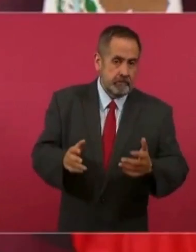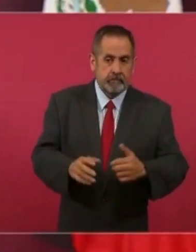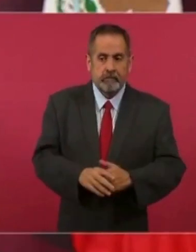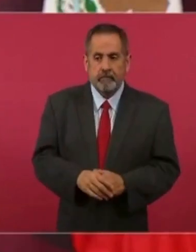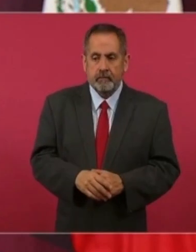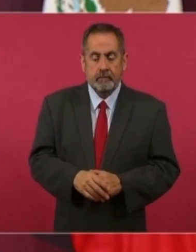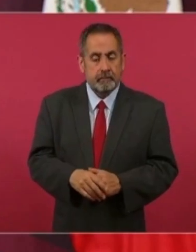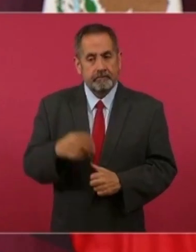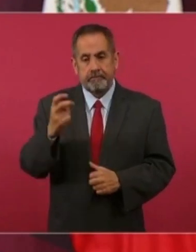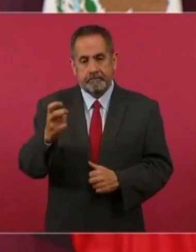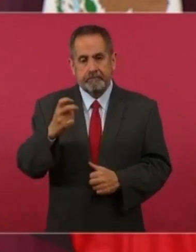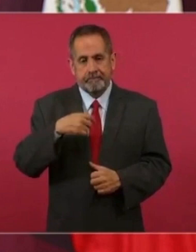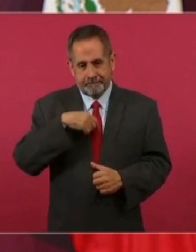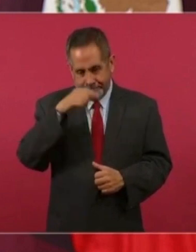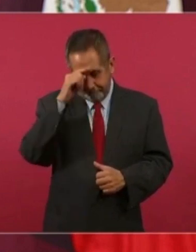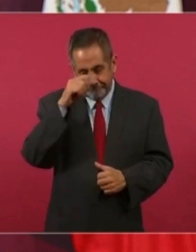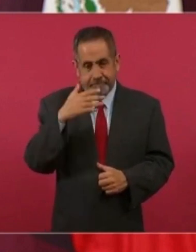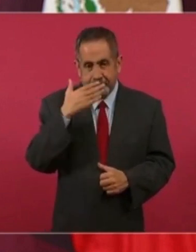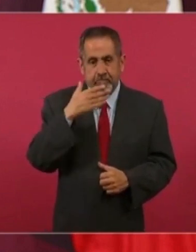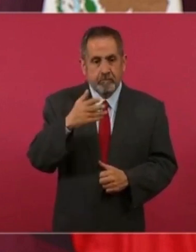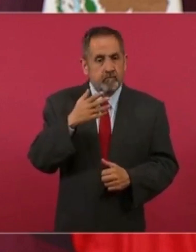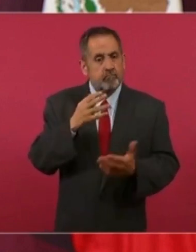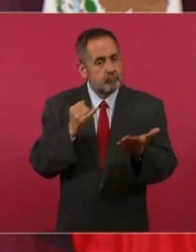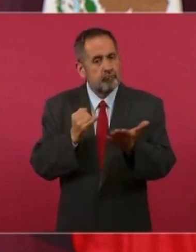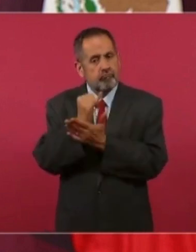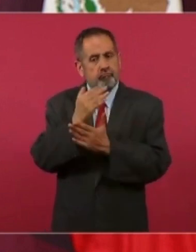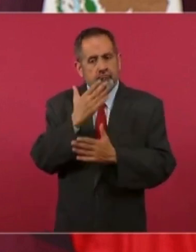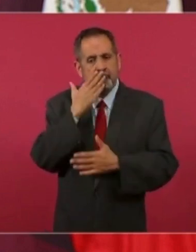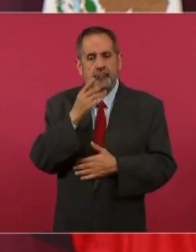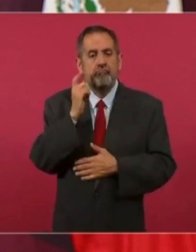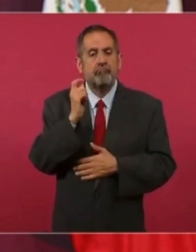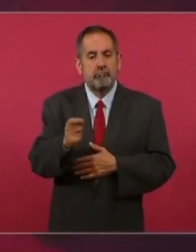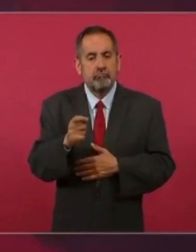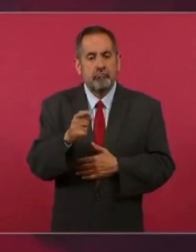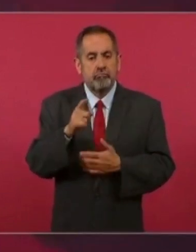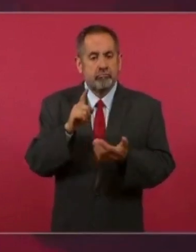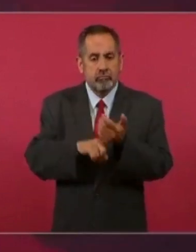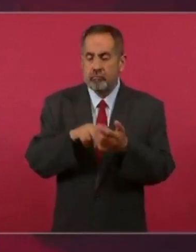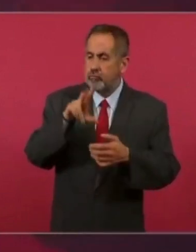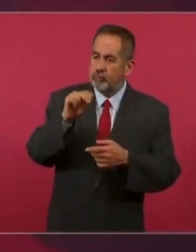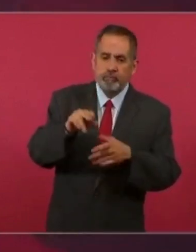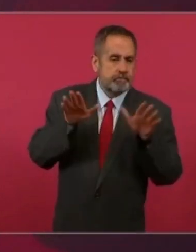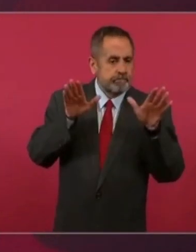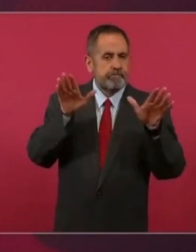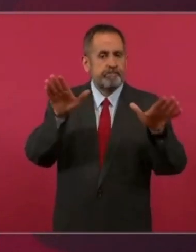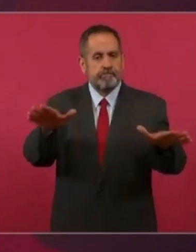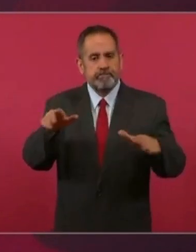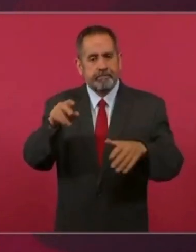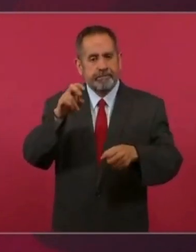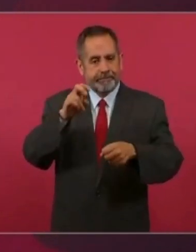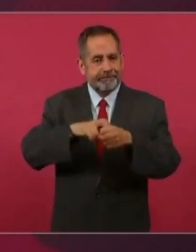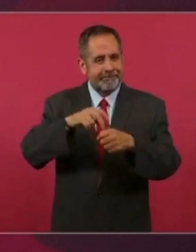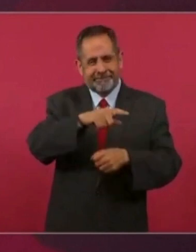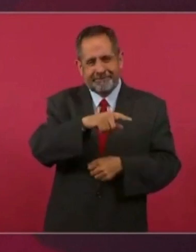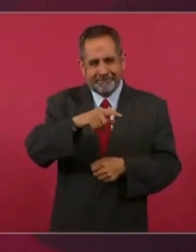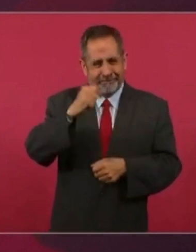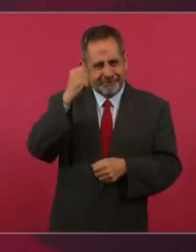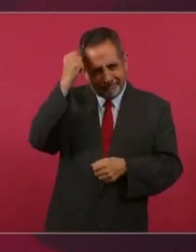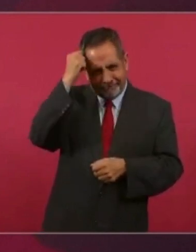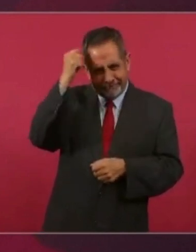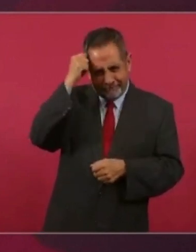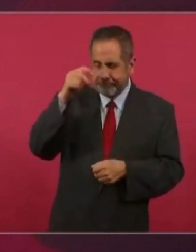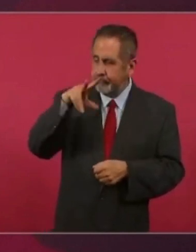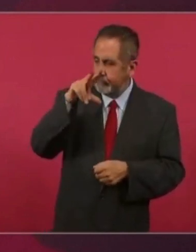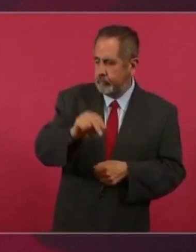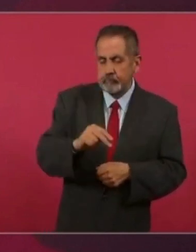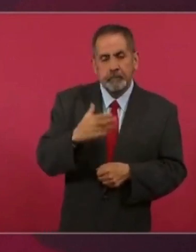Por eso también fue muy buena la decisión que se tomó de no hacer el aeropuerto en el lago de